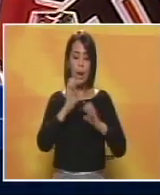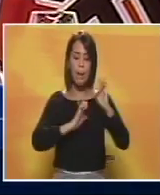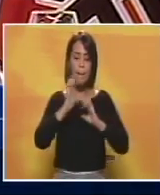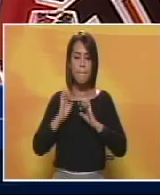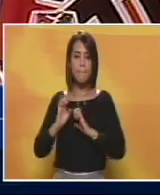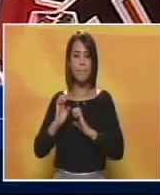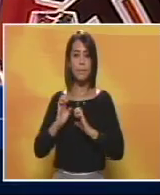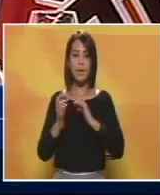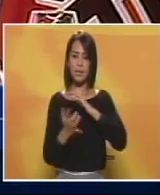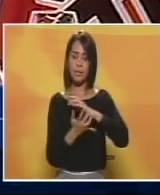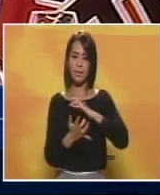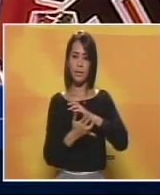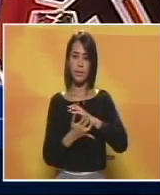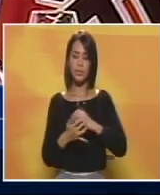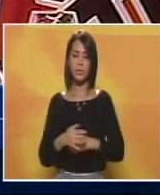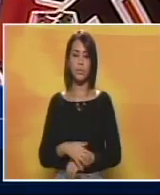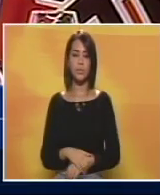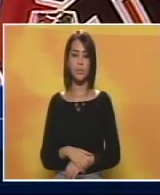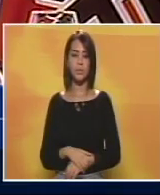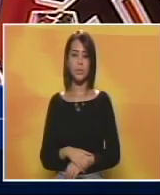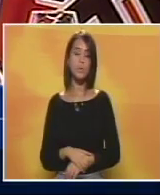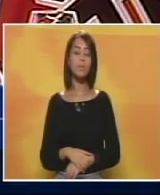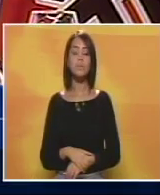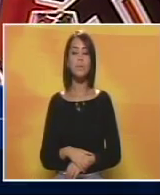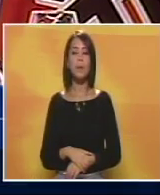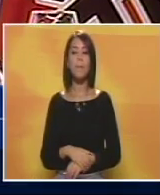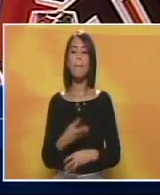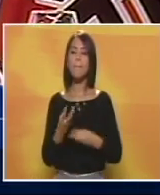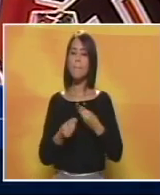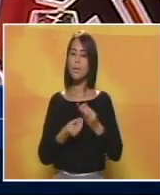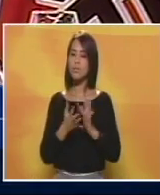del software para lo que son las